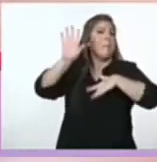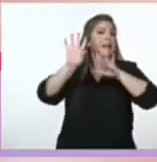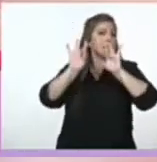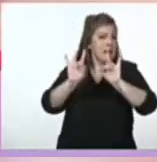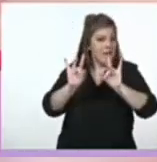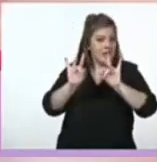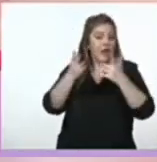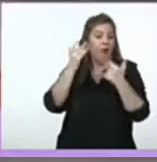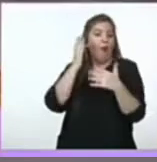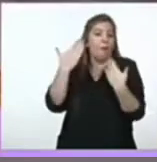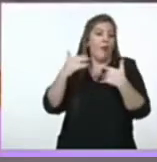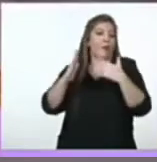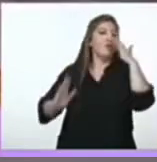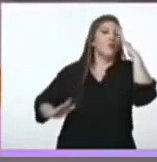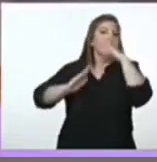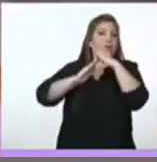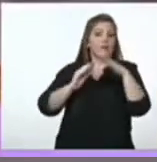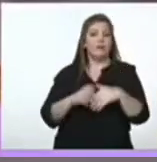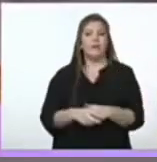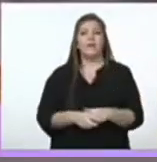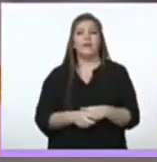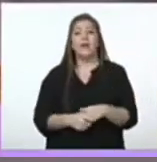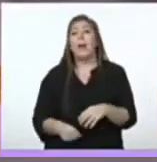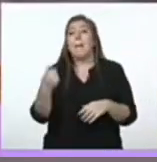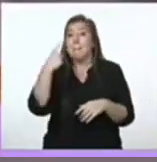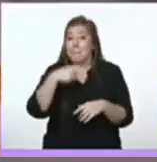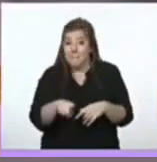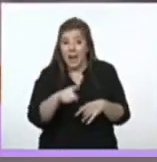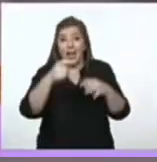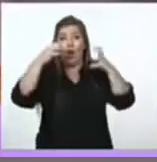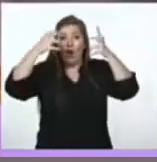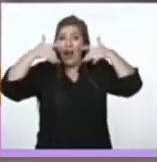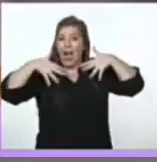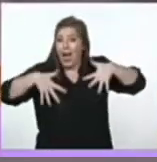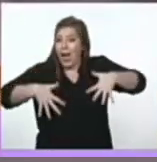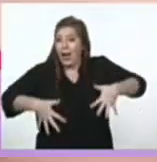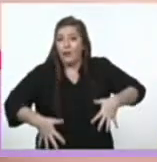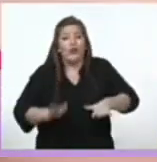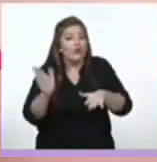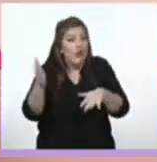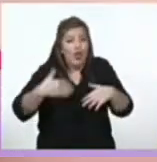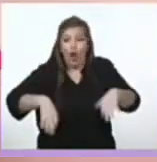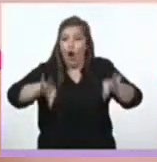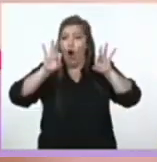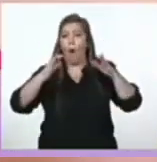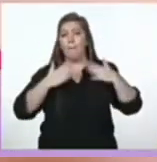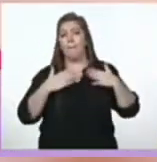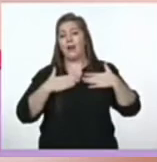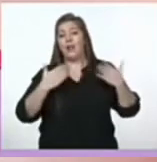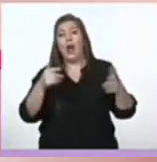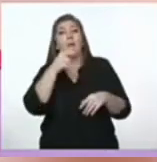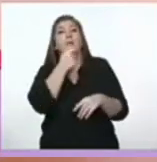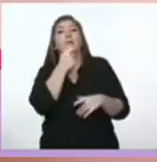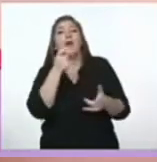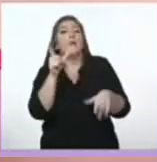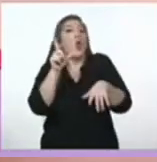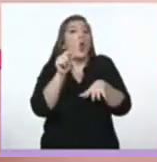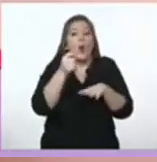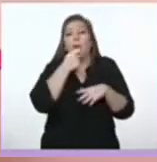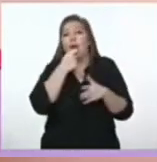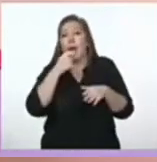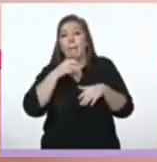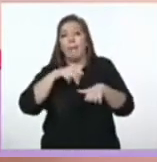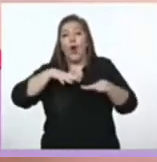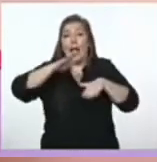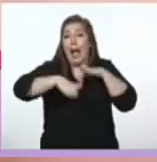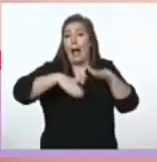que es el protagonista. Pero los nervios nos llegan hasta el dedo, hasta la punta del meñique. De ahí que Bien. nos duela, por ejemplo, cuando nos lo golpeamos con la punta de la